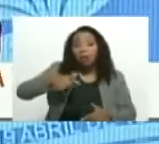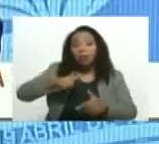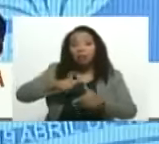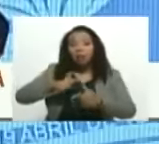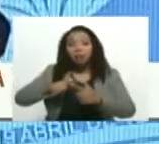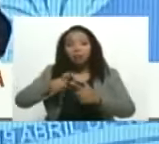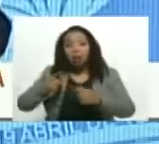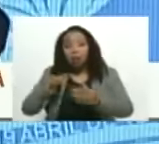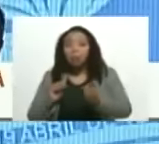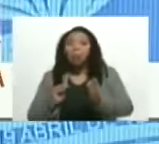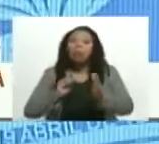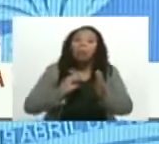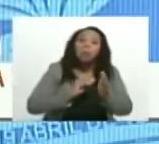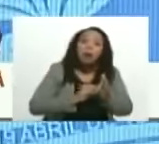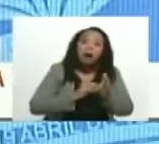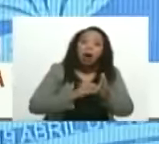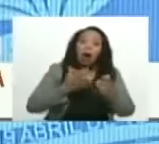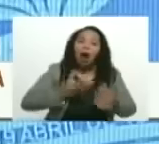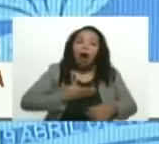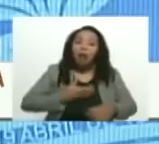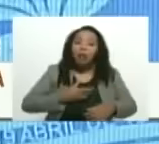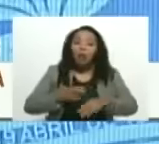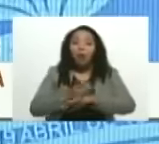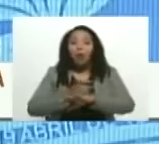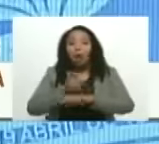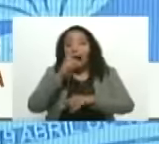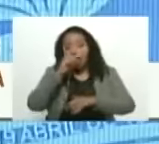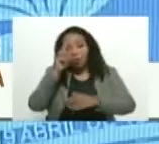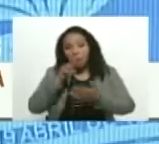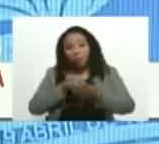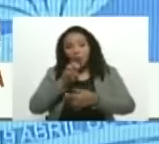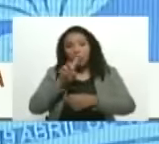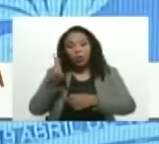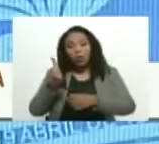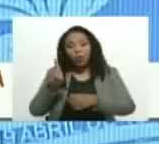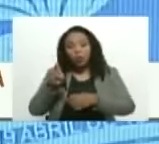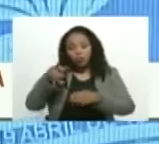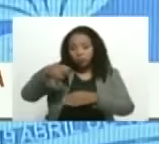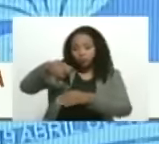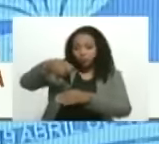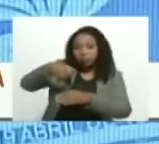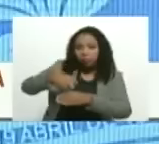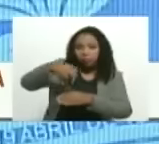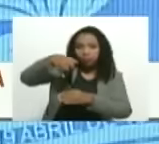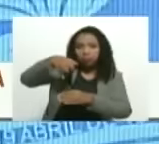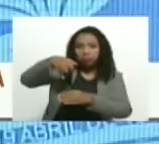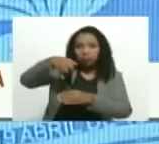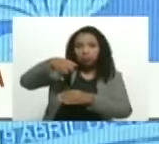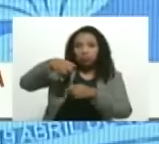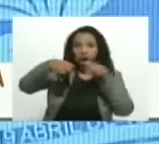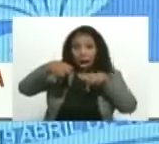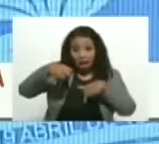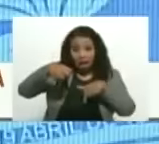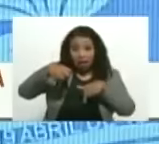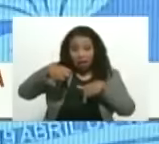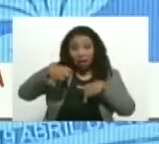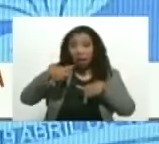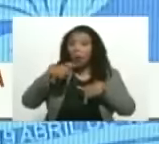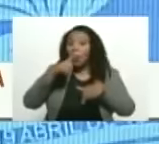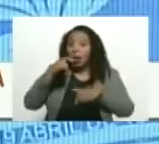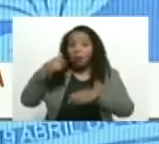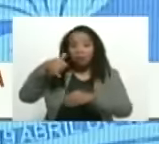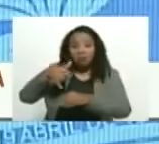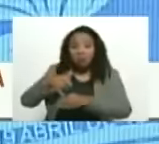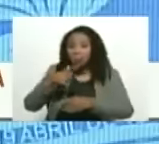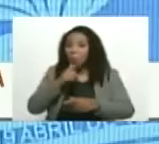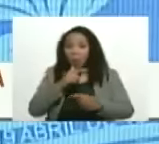y colocamos en las elecciones alcaldes y gobernadores del año 21 la tinta indeleble. Aquí no solamente no había tinta indeleble, no había carta